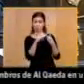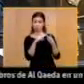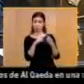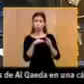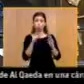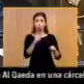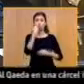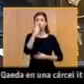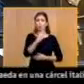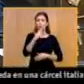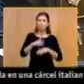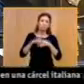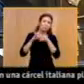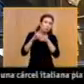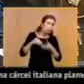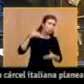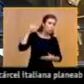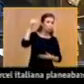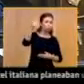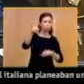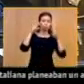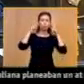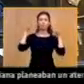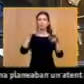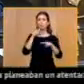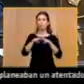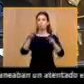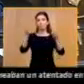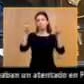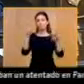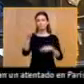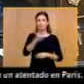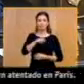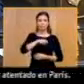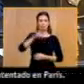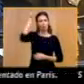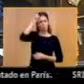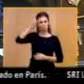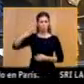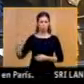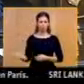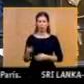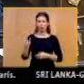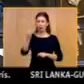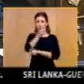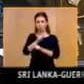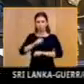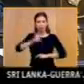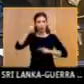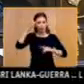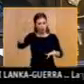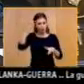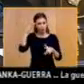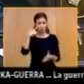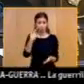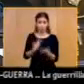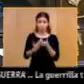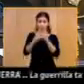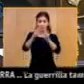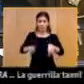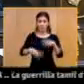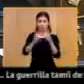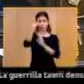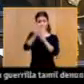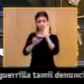compromisos de futuro con una visión de la llamada España plural que a muchos ilusionó, tal como demuestra la reforma de los